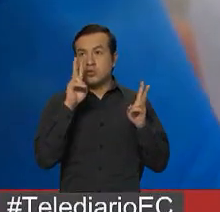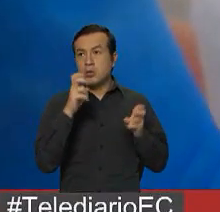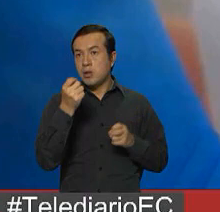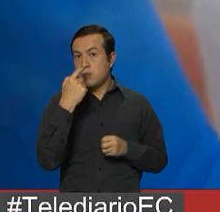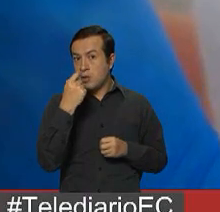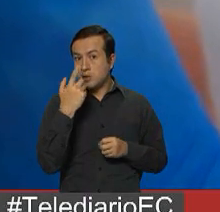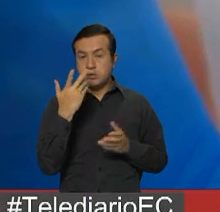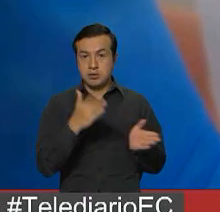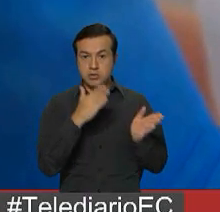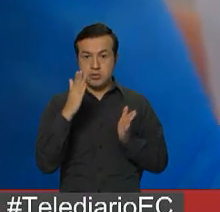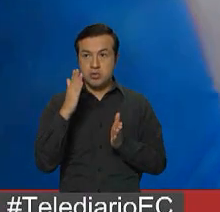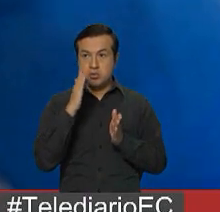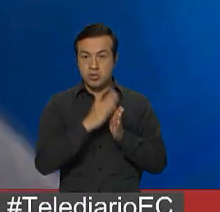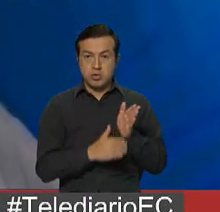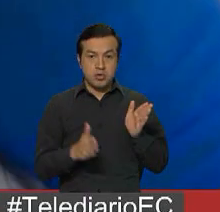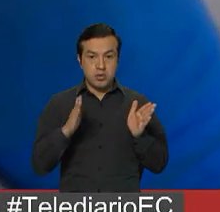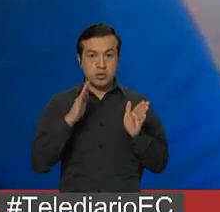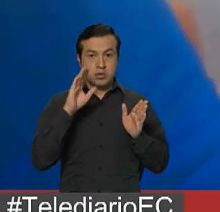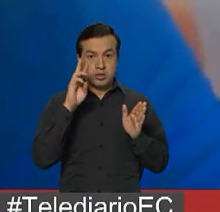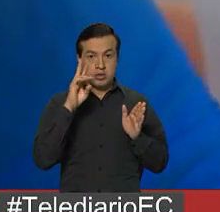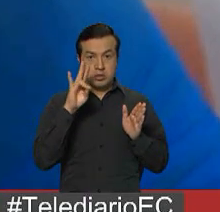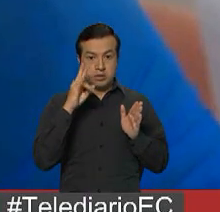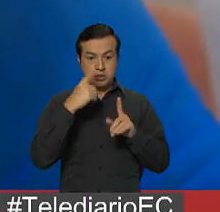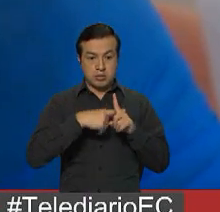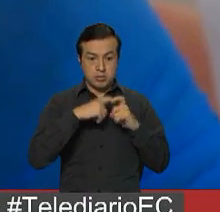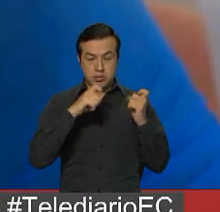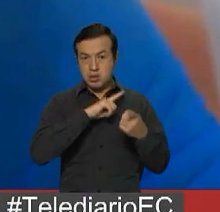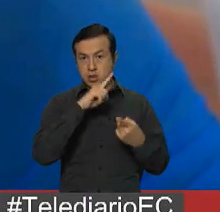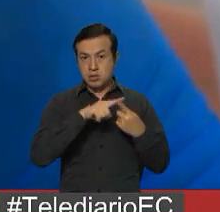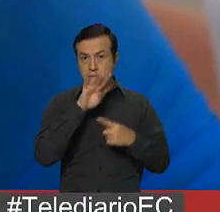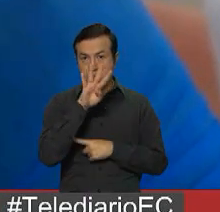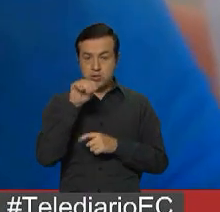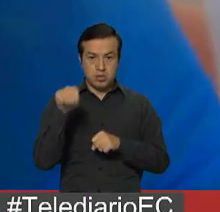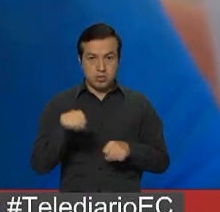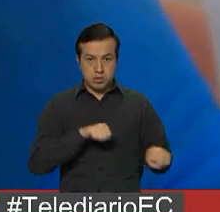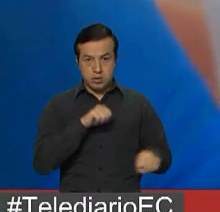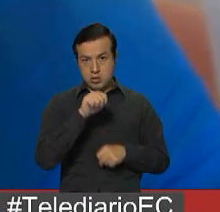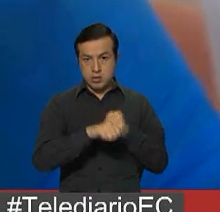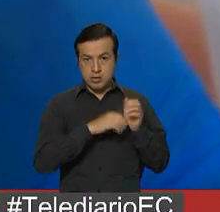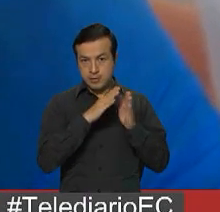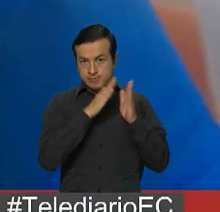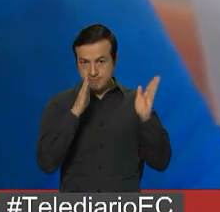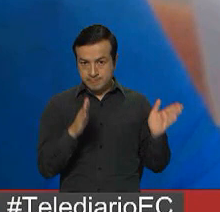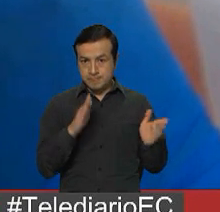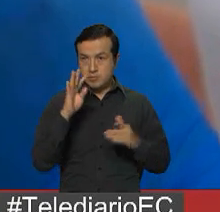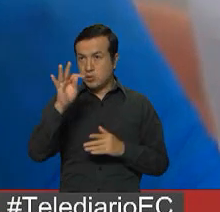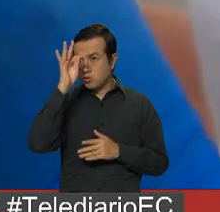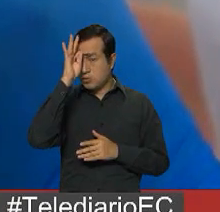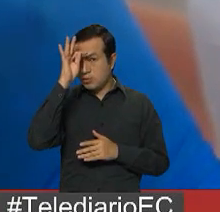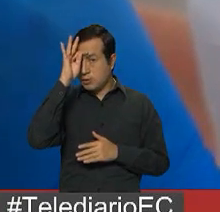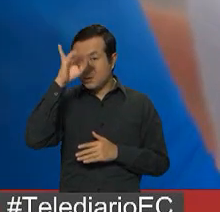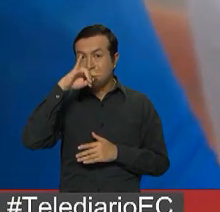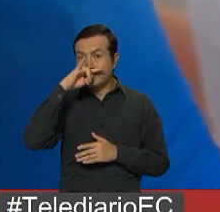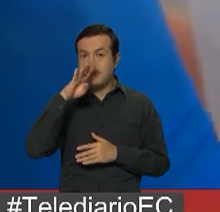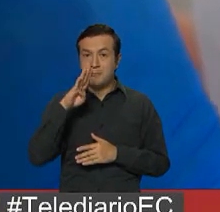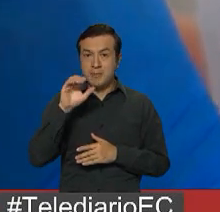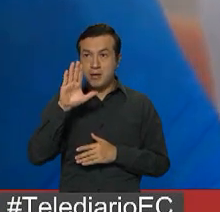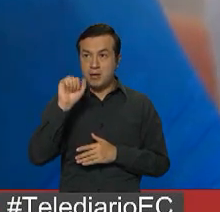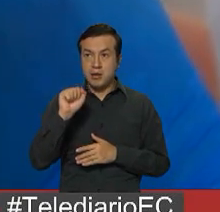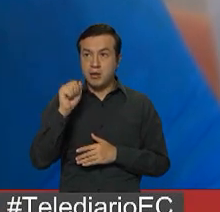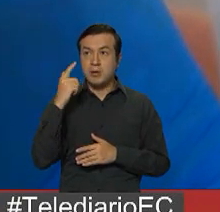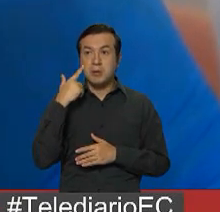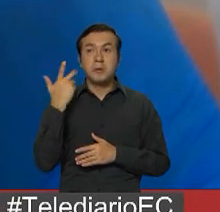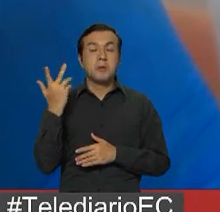en el período comprendido entre el 17 de marzo y el 4 de mayo del año en curso el hospital pediátrico baca ortiz de quito